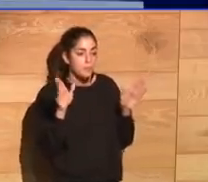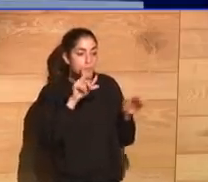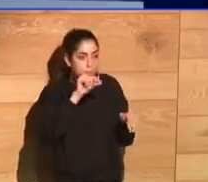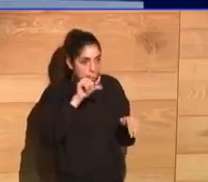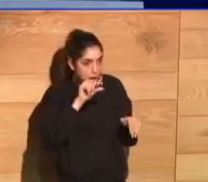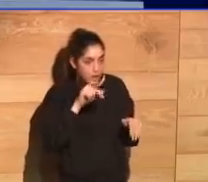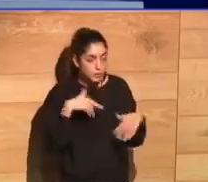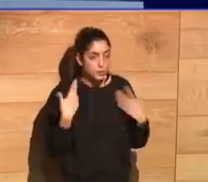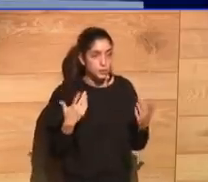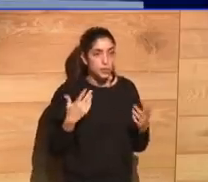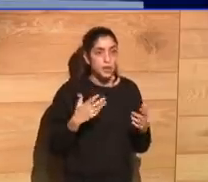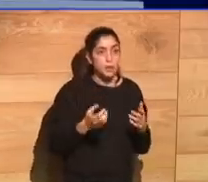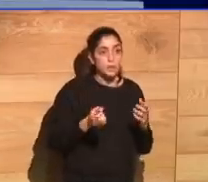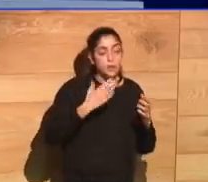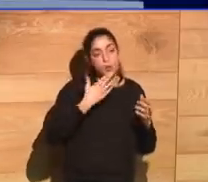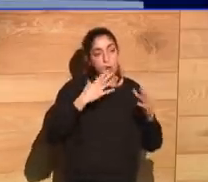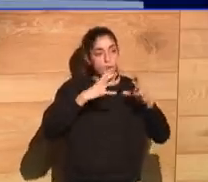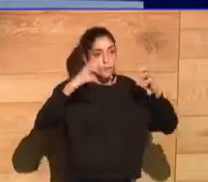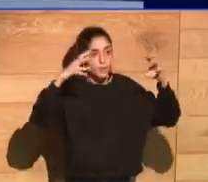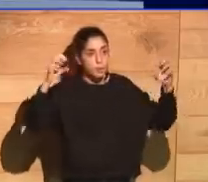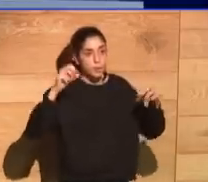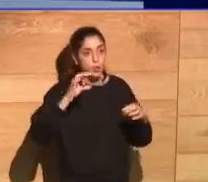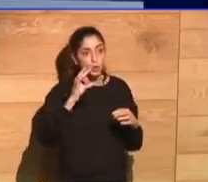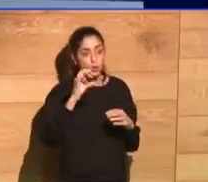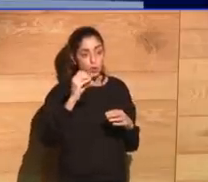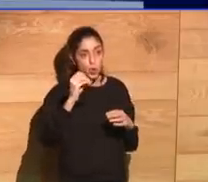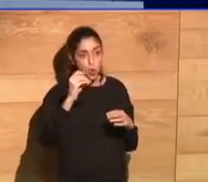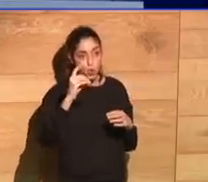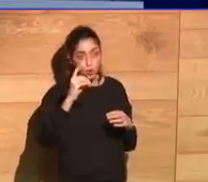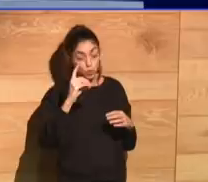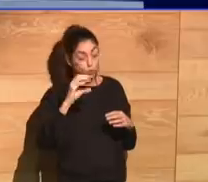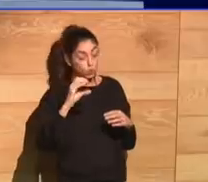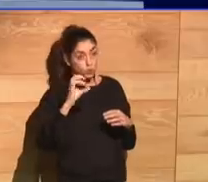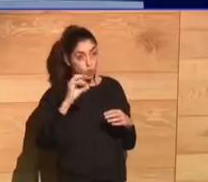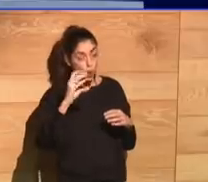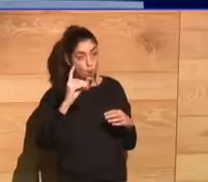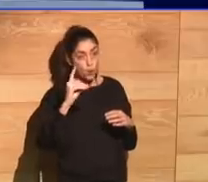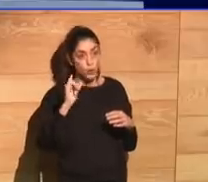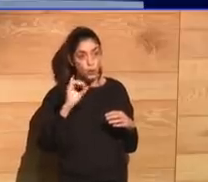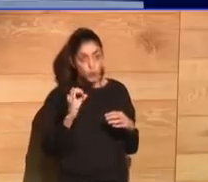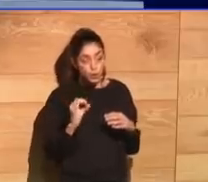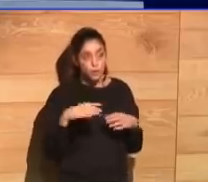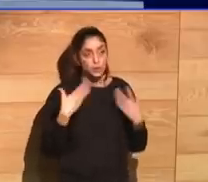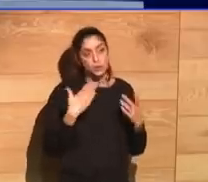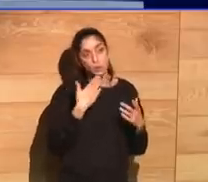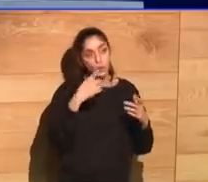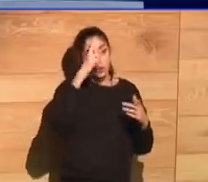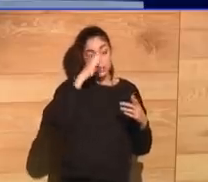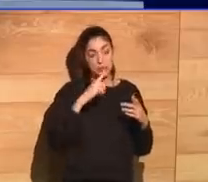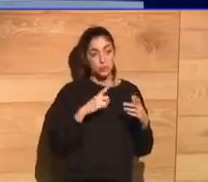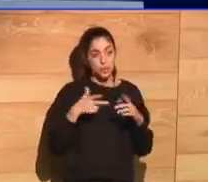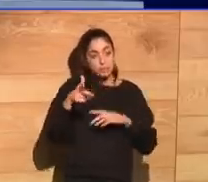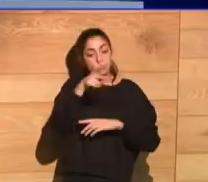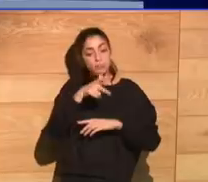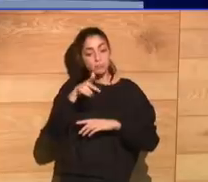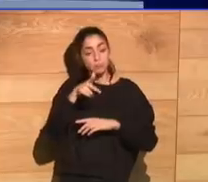vapor de sodio, que al final es el mismo elemento, es tratar de aislar la figura o una silueta del fondo. Entonces hay una parte que